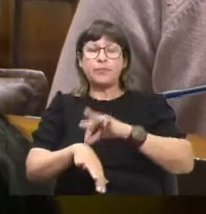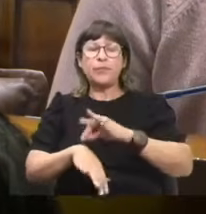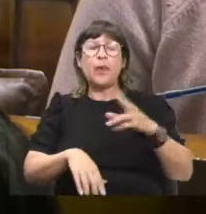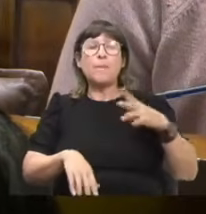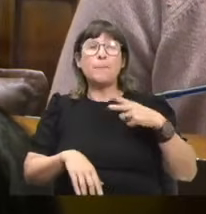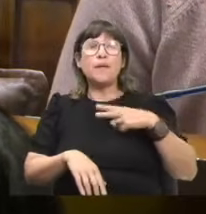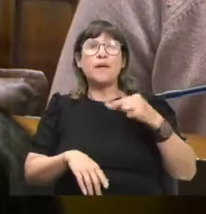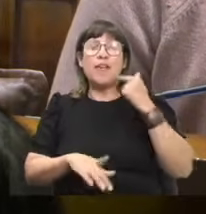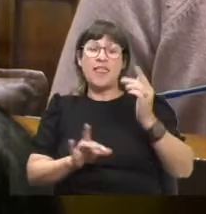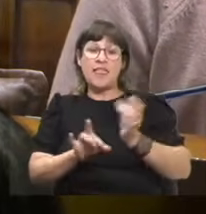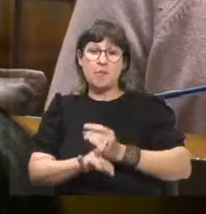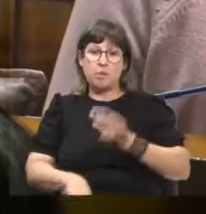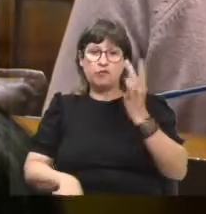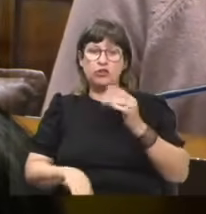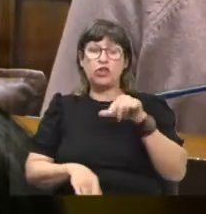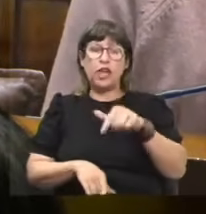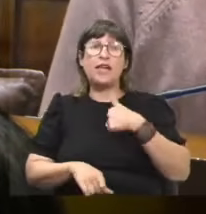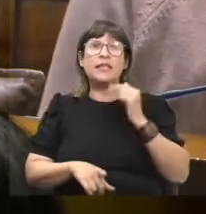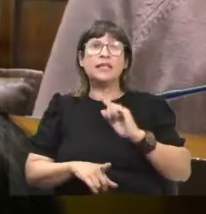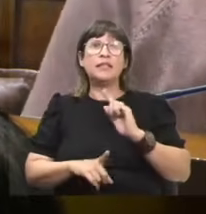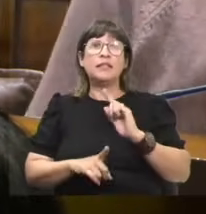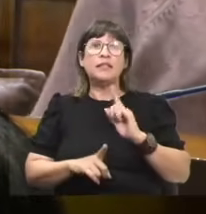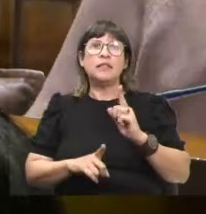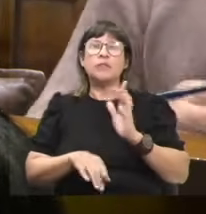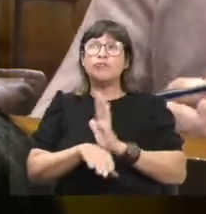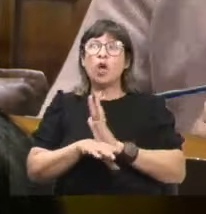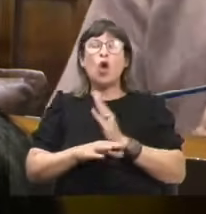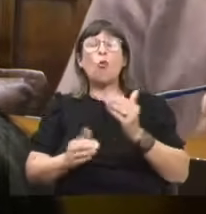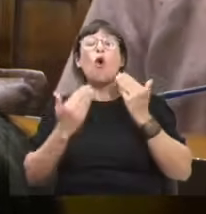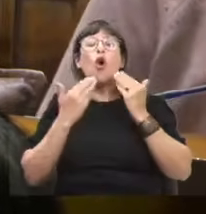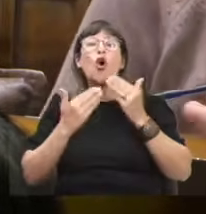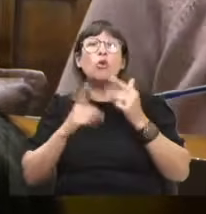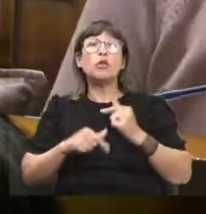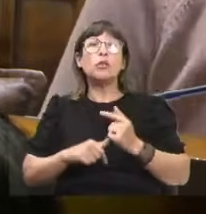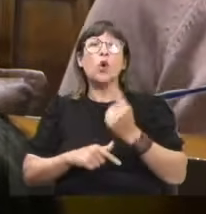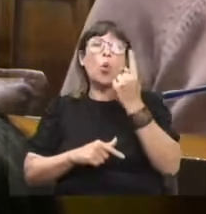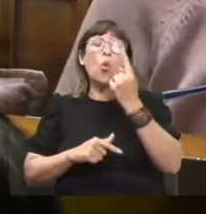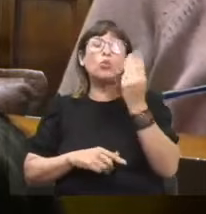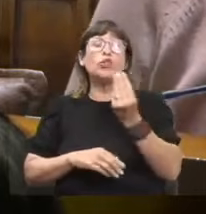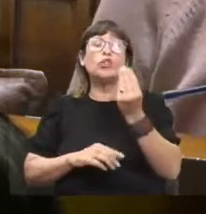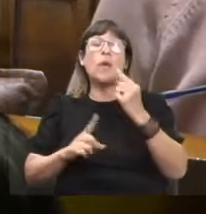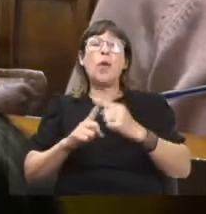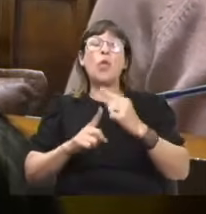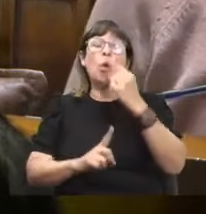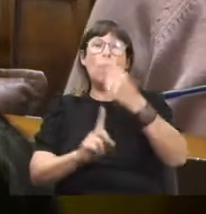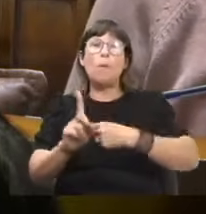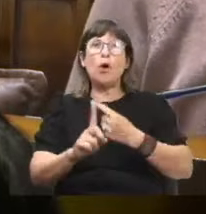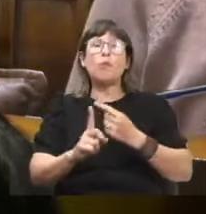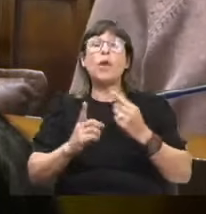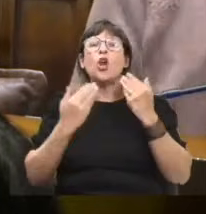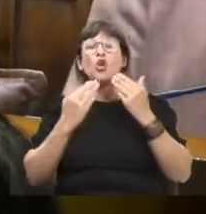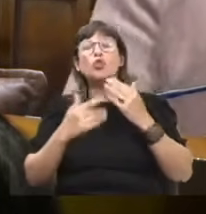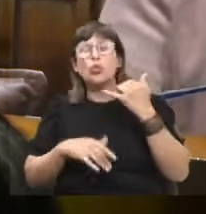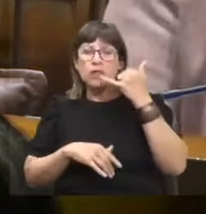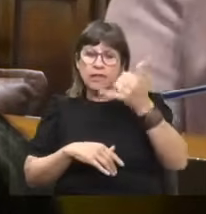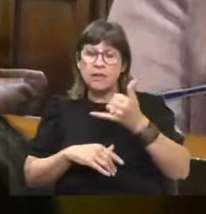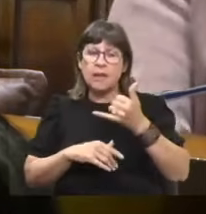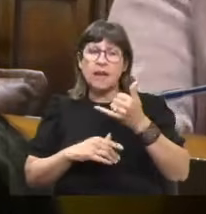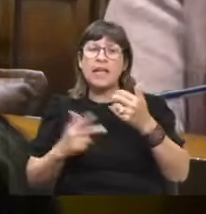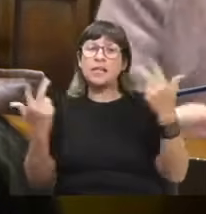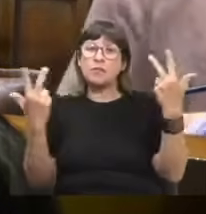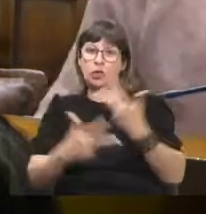de profesionales, como consultante, un sábado al mes, consultas telefónicas y